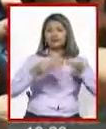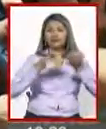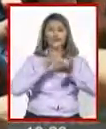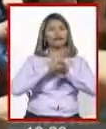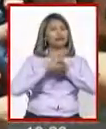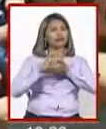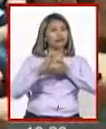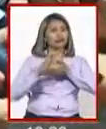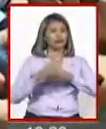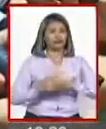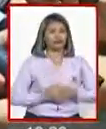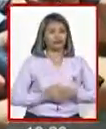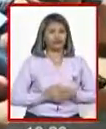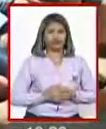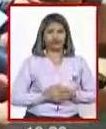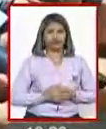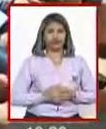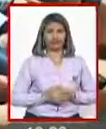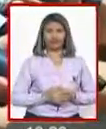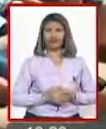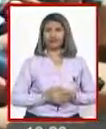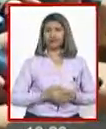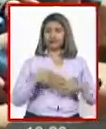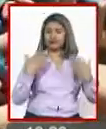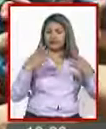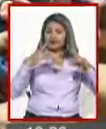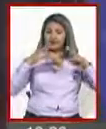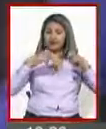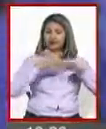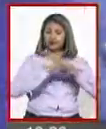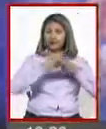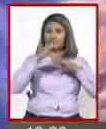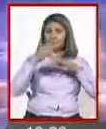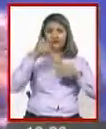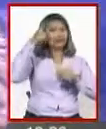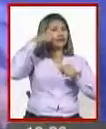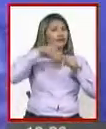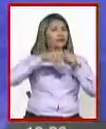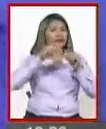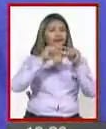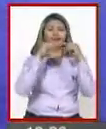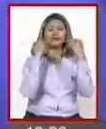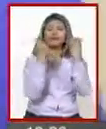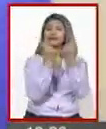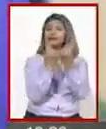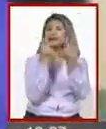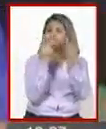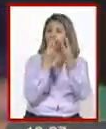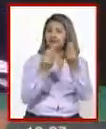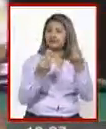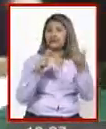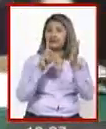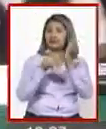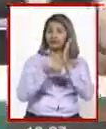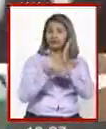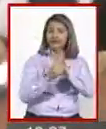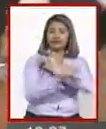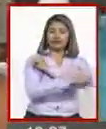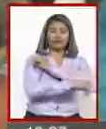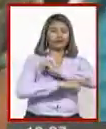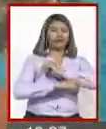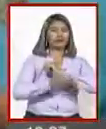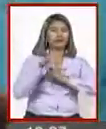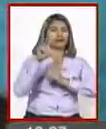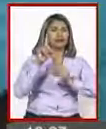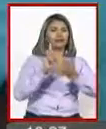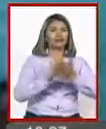irnos a juicio ya en este caso y estamos con la investigación concluida. Recordemos que esta banda delictiva fue desbaratada luego de perpetrar los asaltos